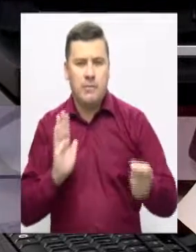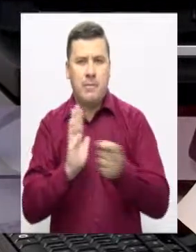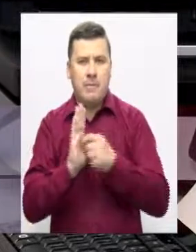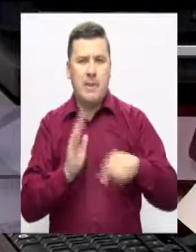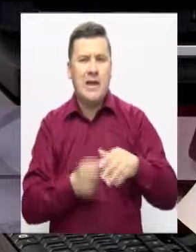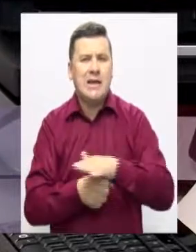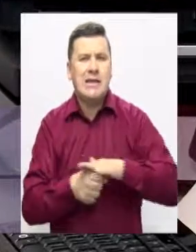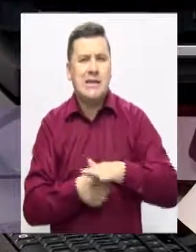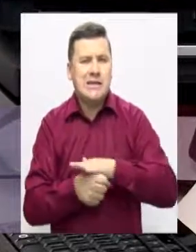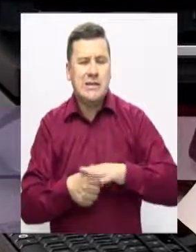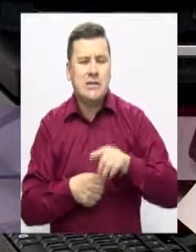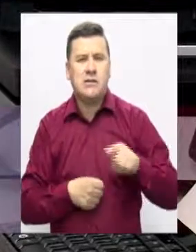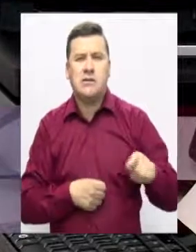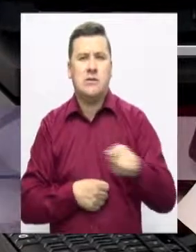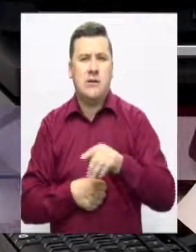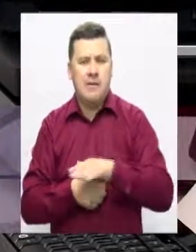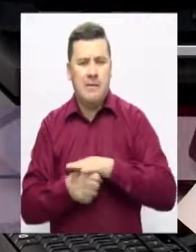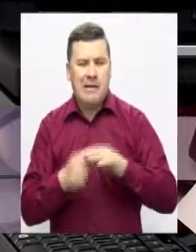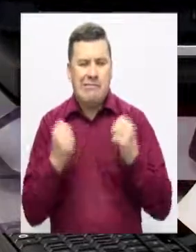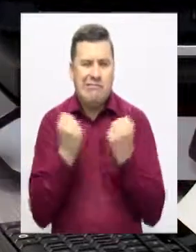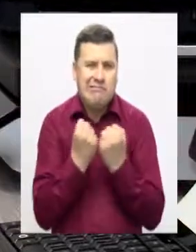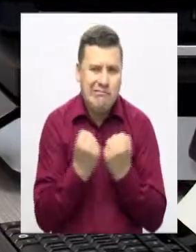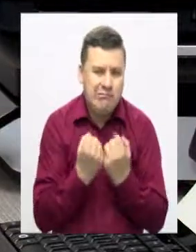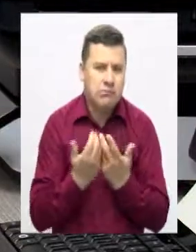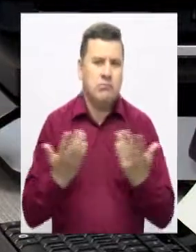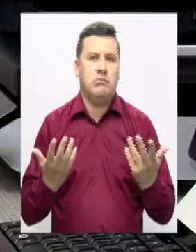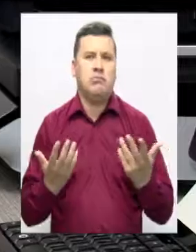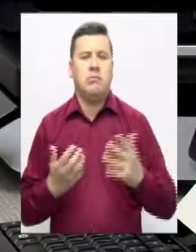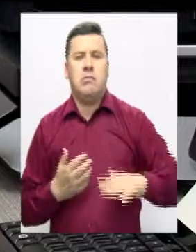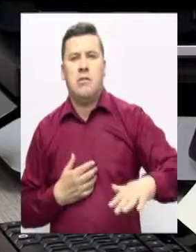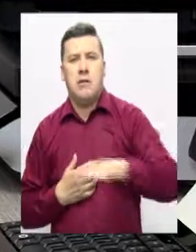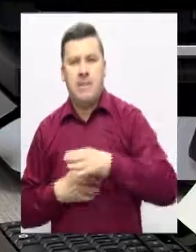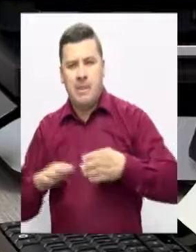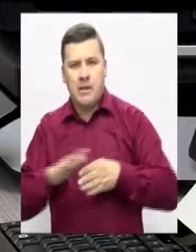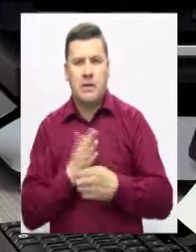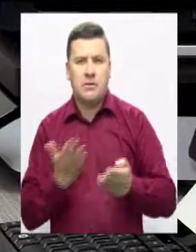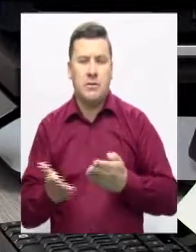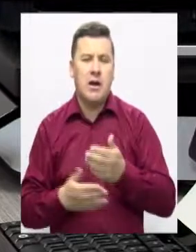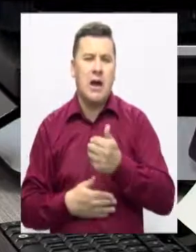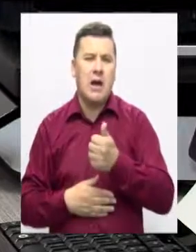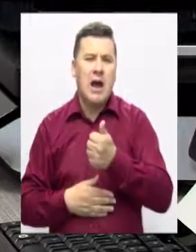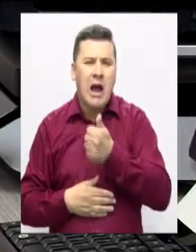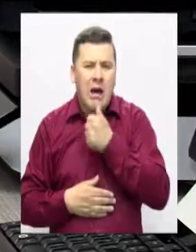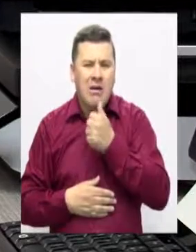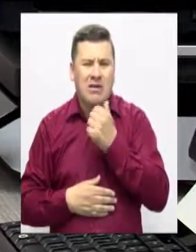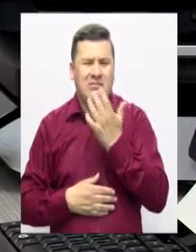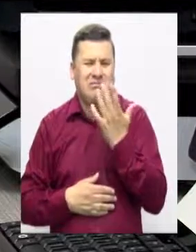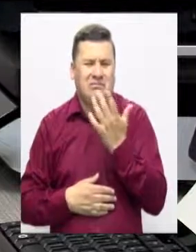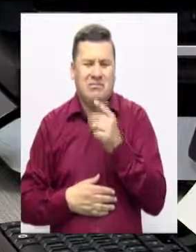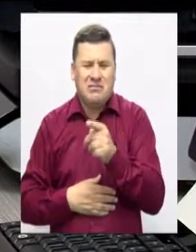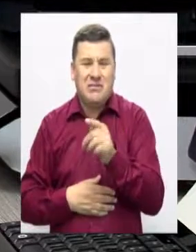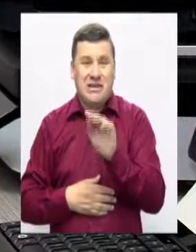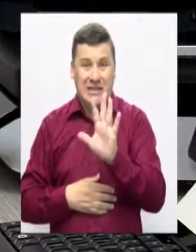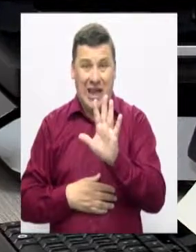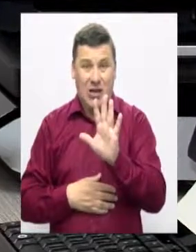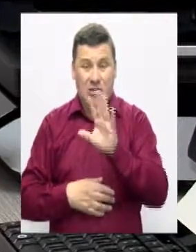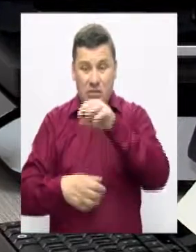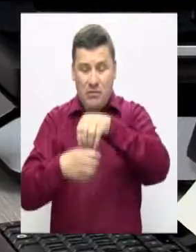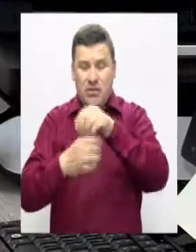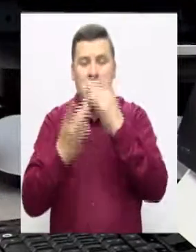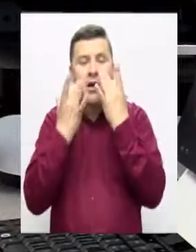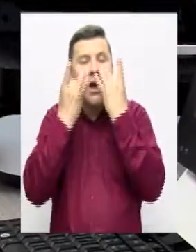las situaciones de hacinamiento, habitabilidad, acceso a servicios públicos en los cinco establecimientos de Nariño